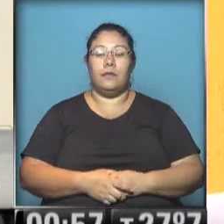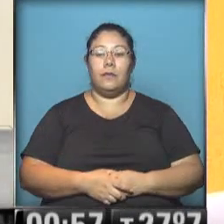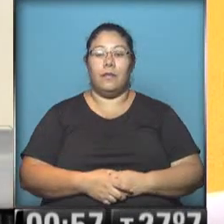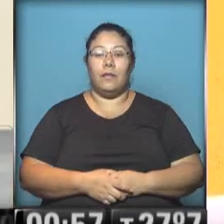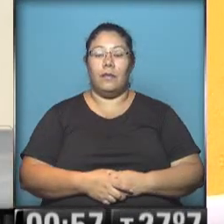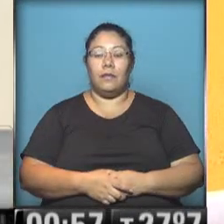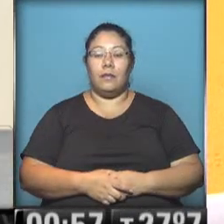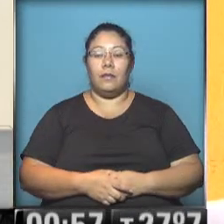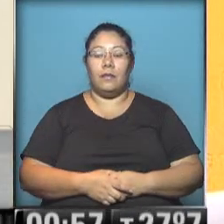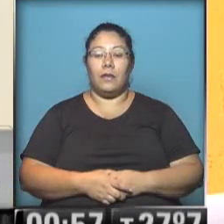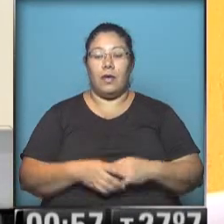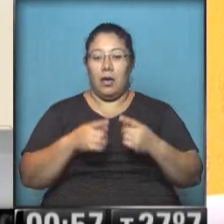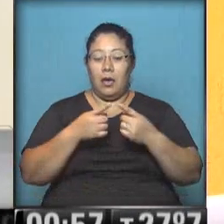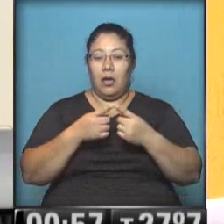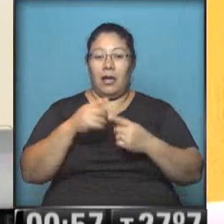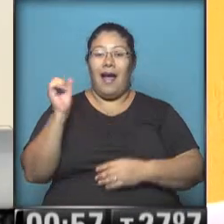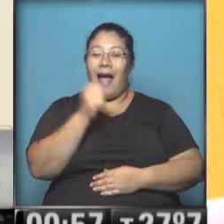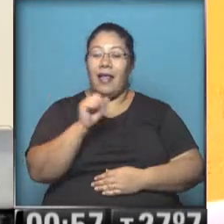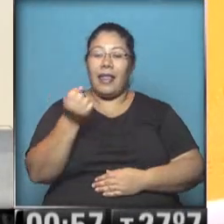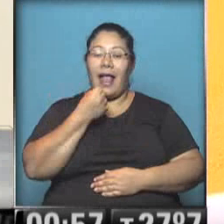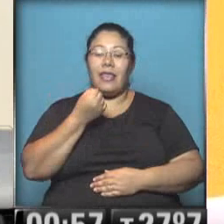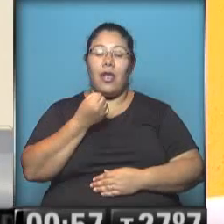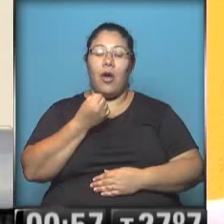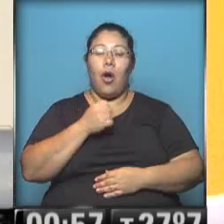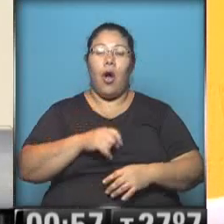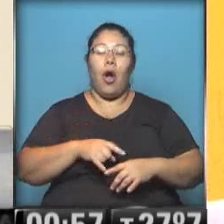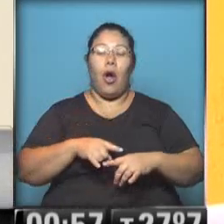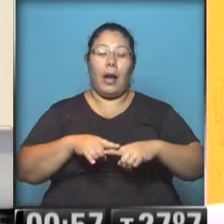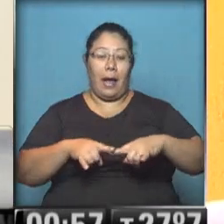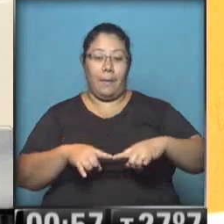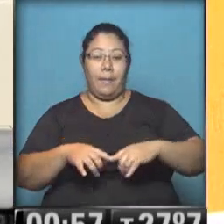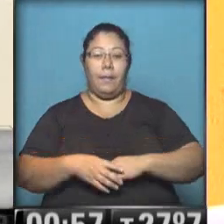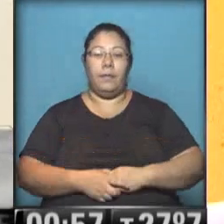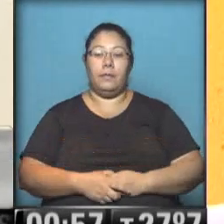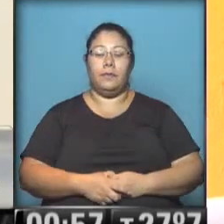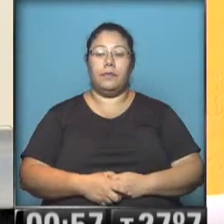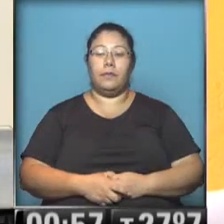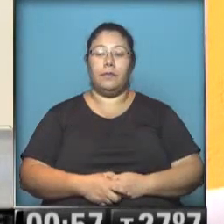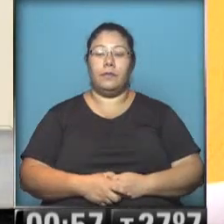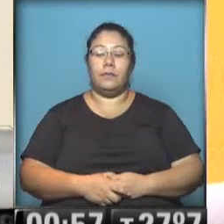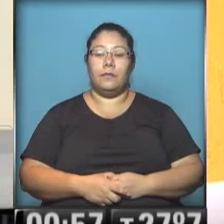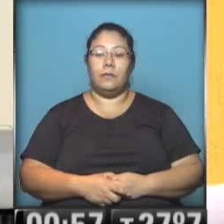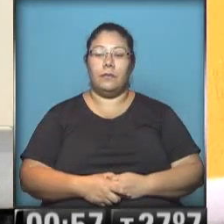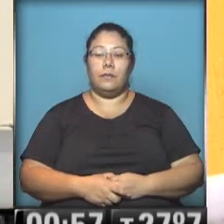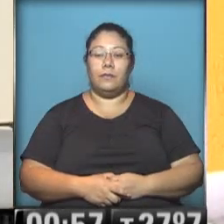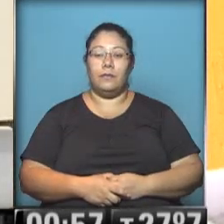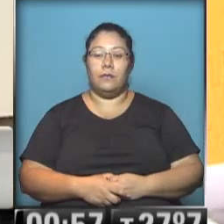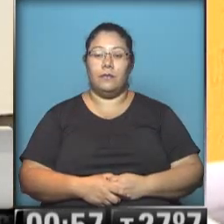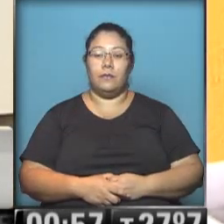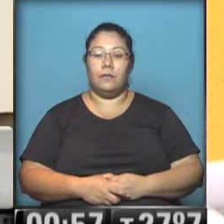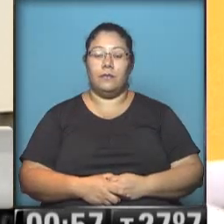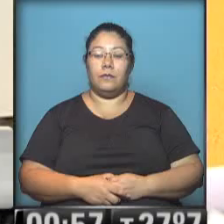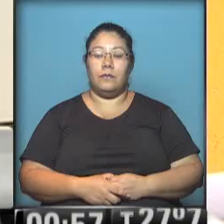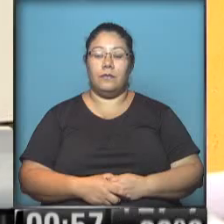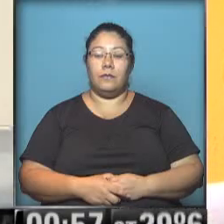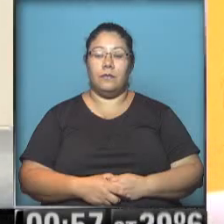bailar y disfrutar, pero siempre hay un político que te quiere tapar para poder cobrar, pero seguimos haciendo con estilo